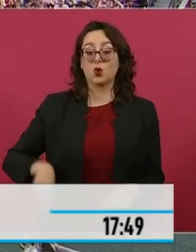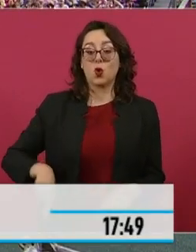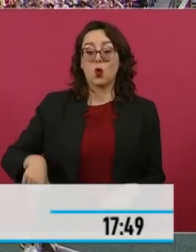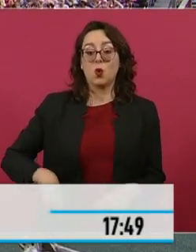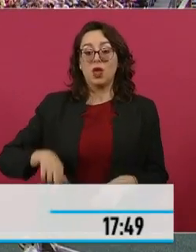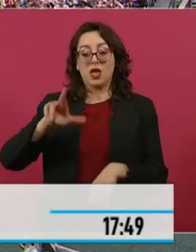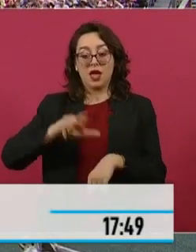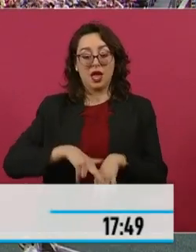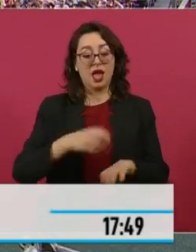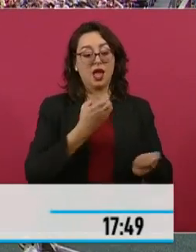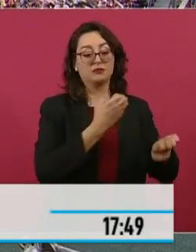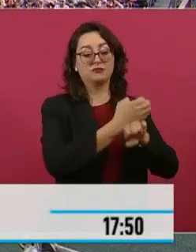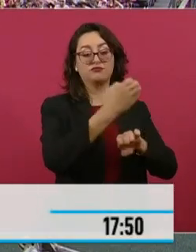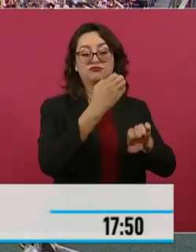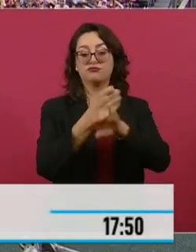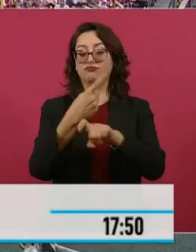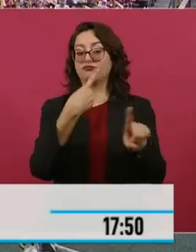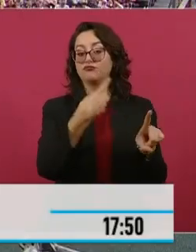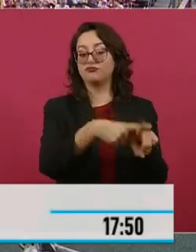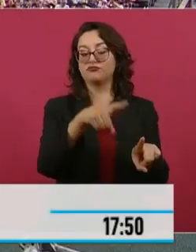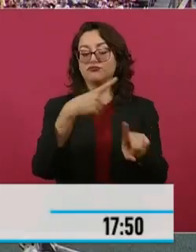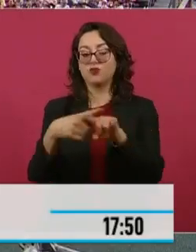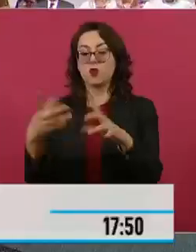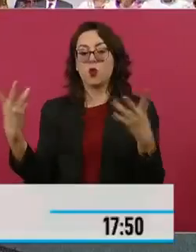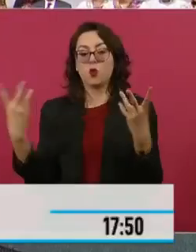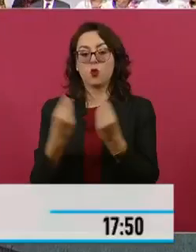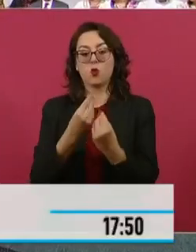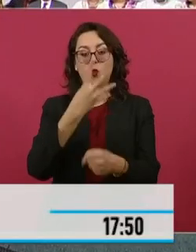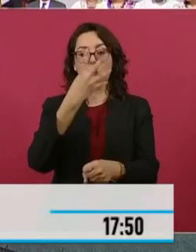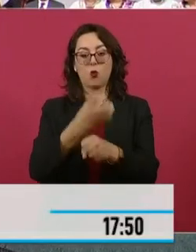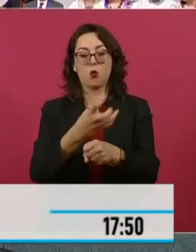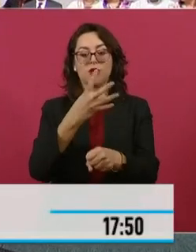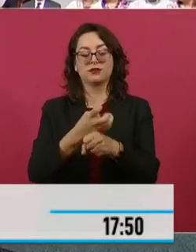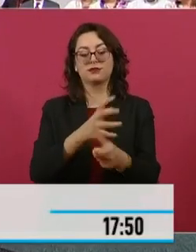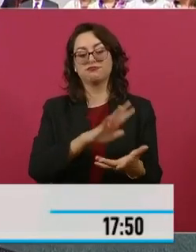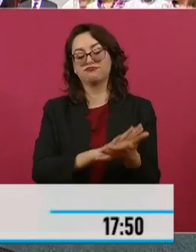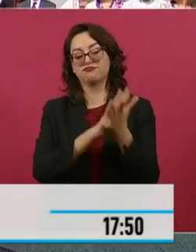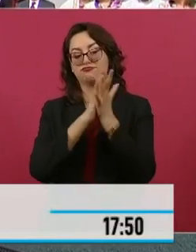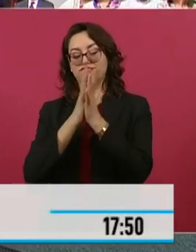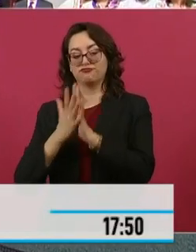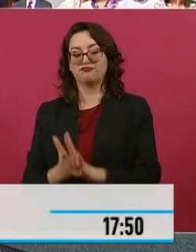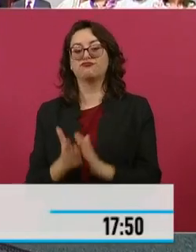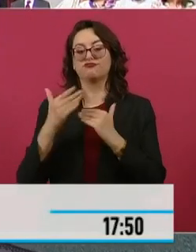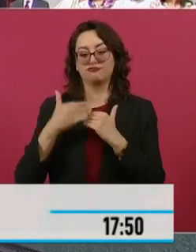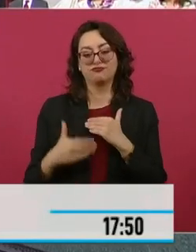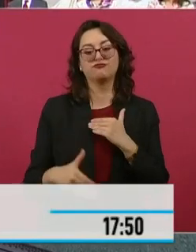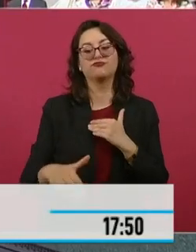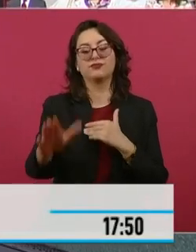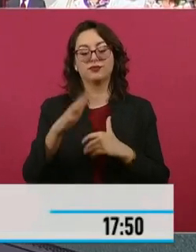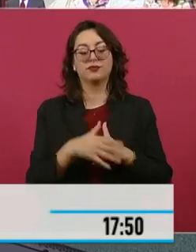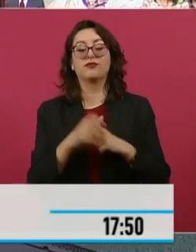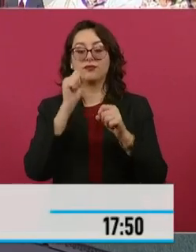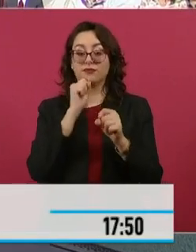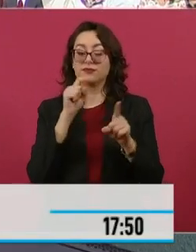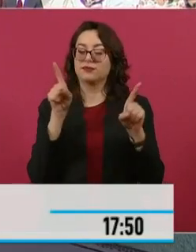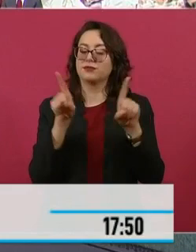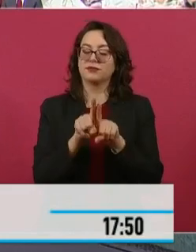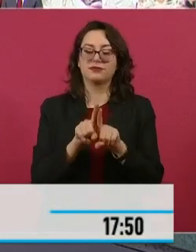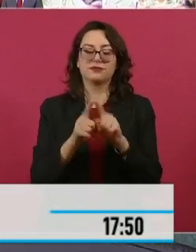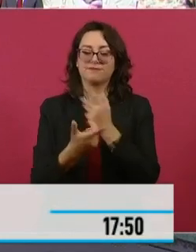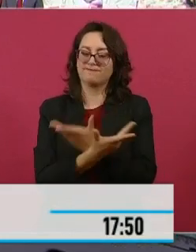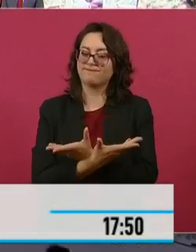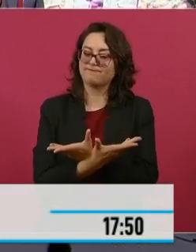que integran esta cuarta transformación y sin duda alguna también a todos y a todas